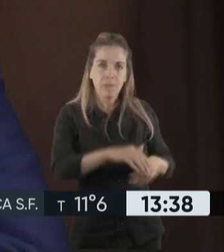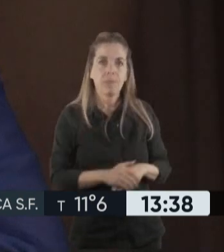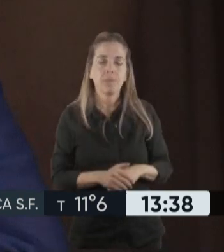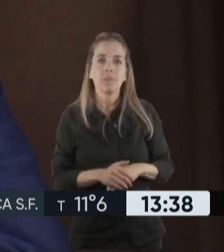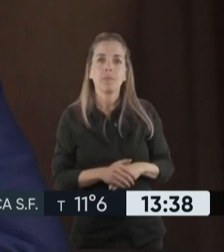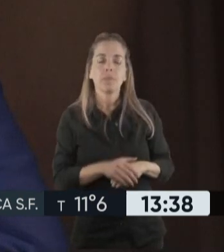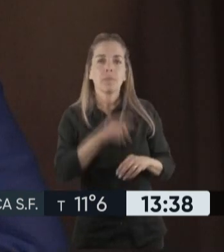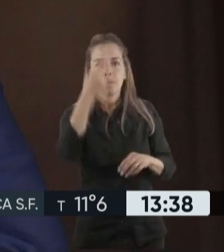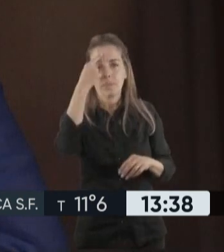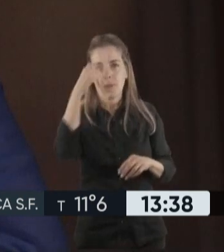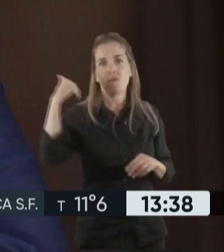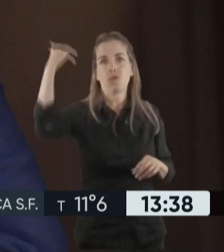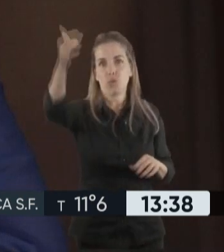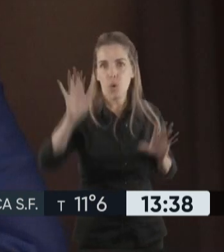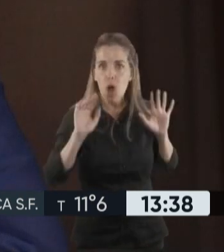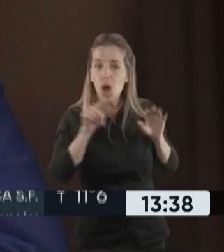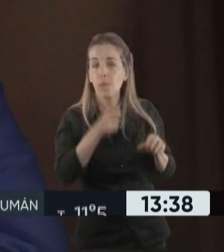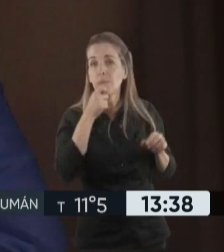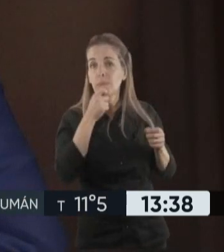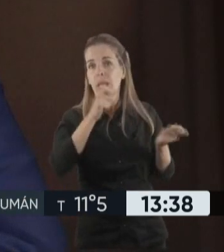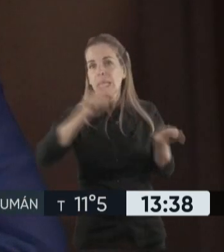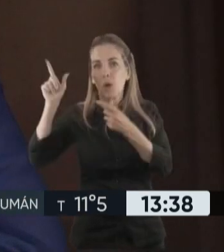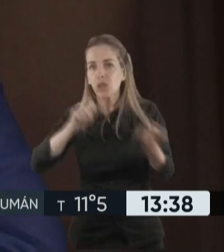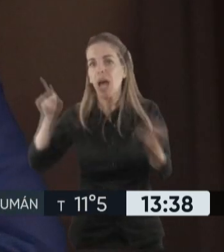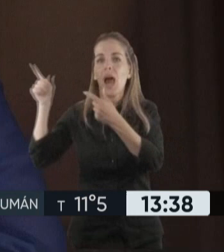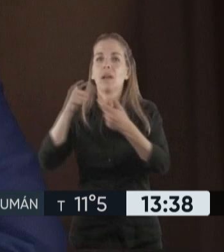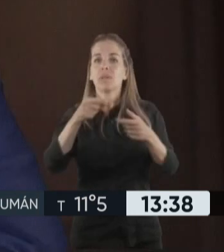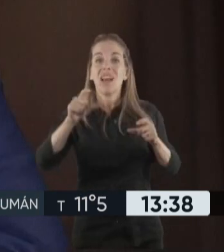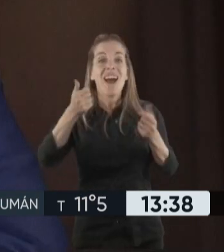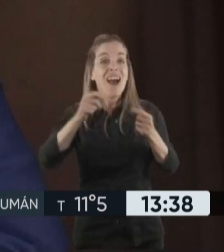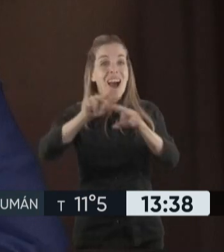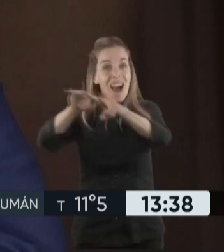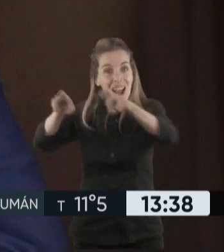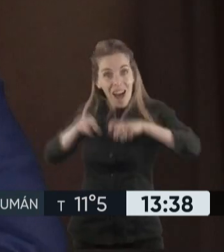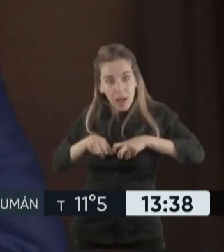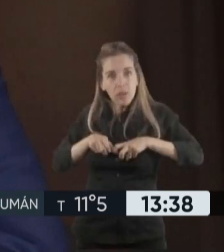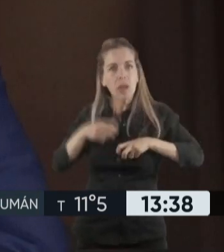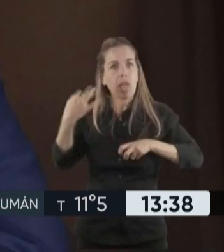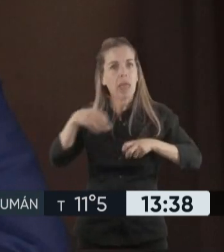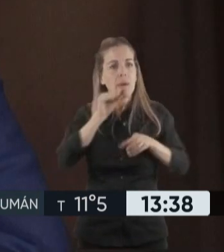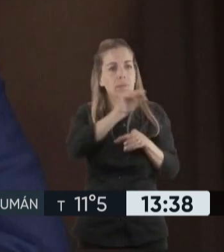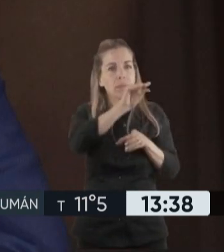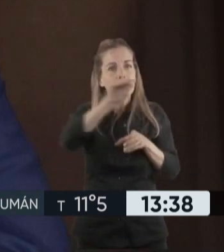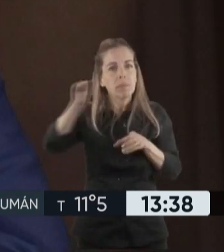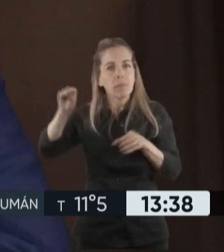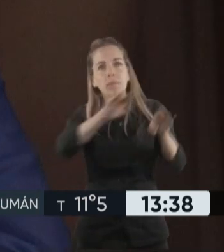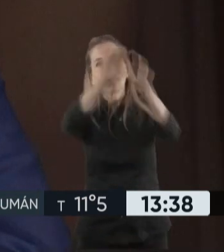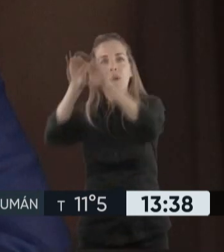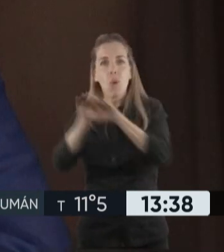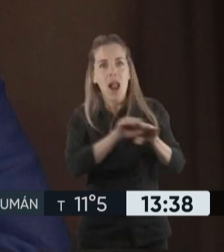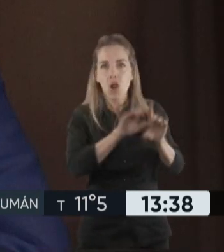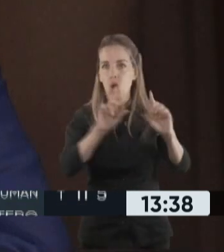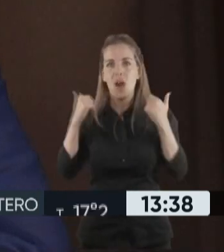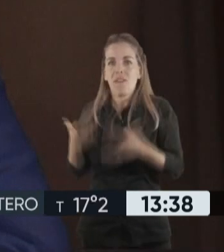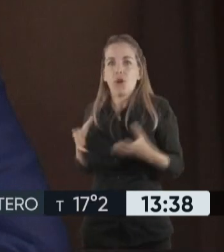que el resultado de esa ganancia la distribuyamos adecuadamente. Que no se vaya al bolsillo de unos